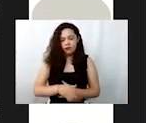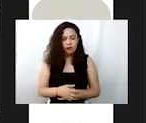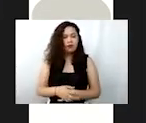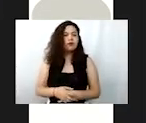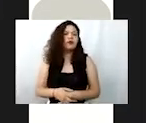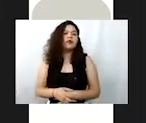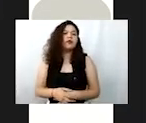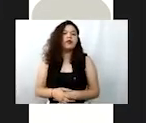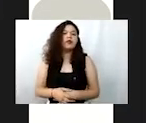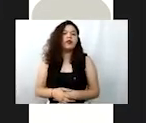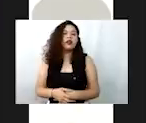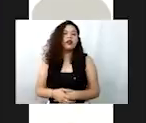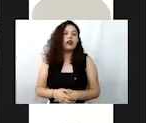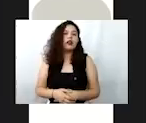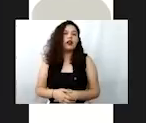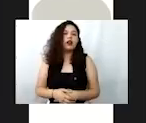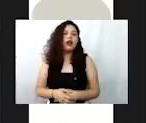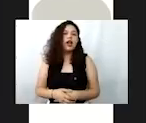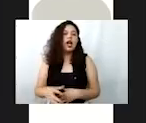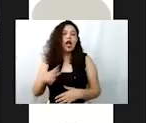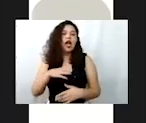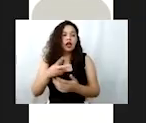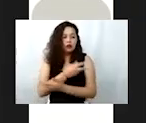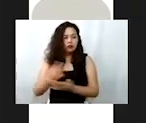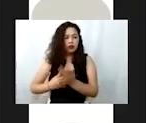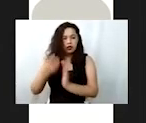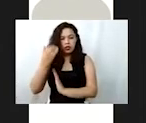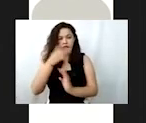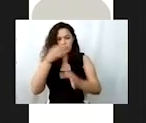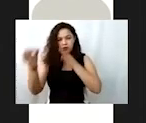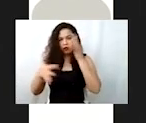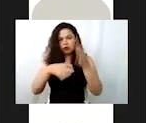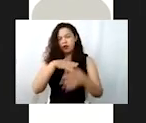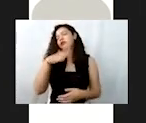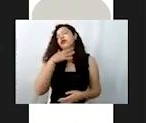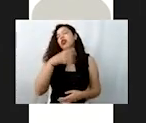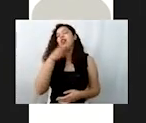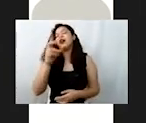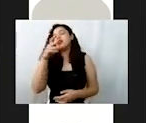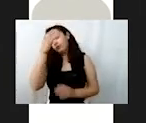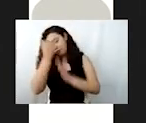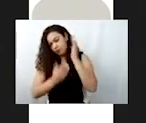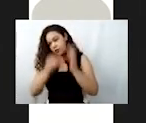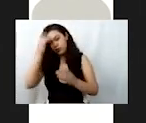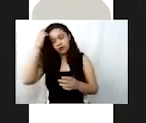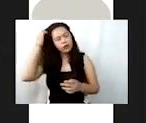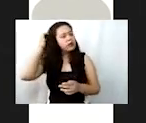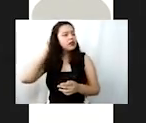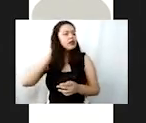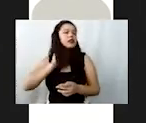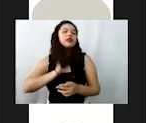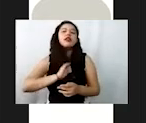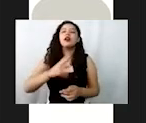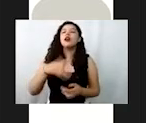con un plan de reducción de emisiones, y este plan de reducción de emisiones que sea con el entendido de,